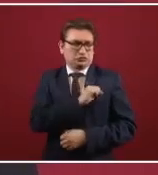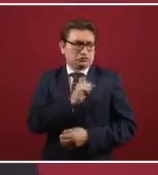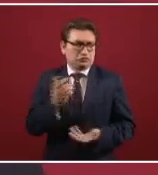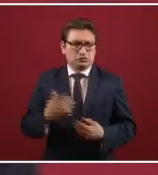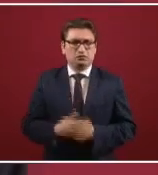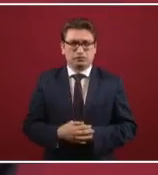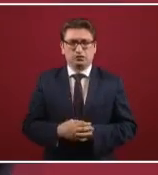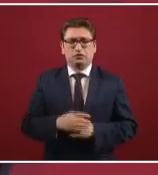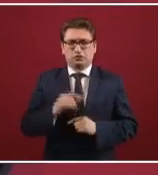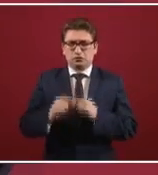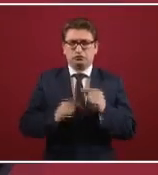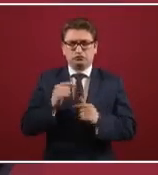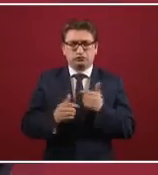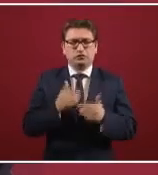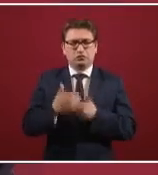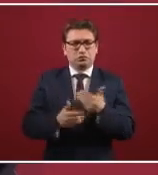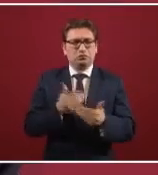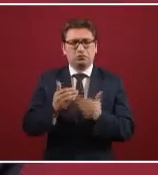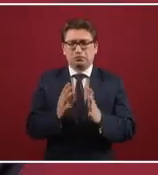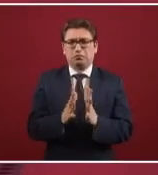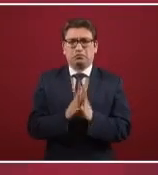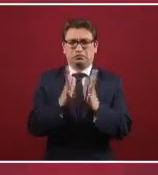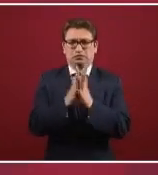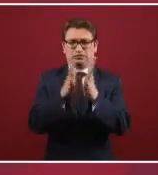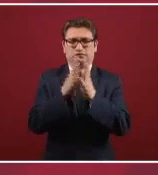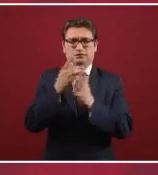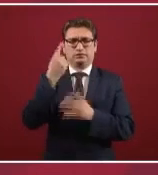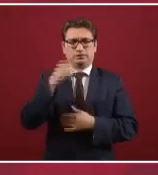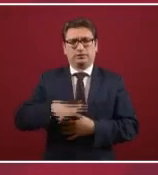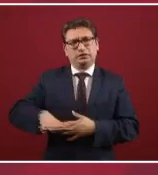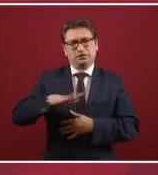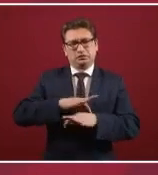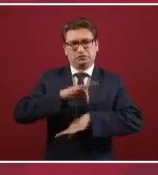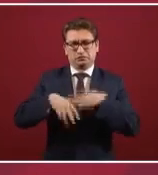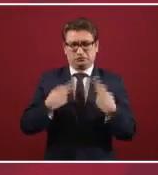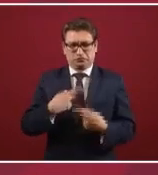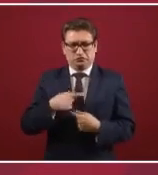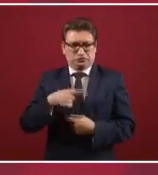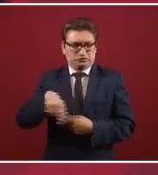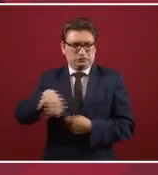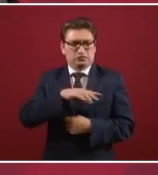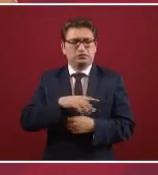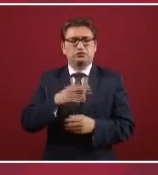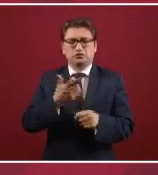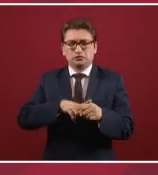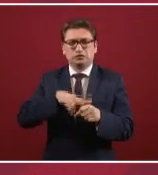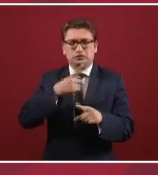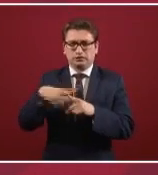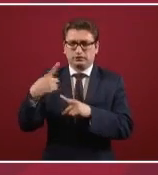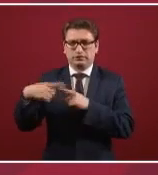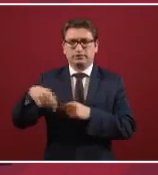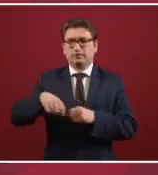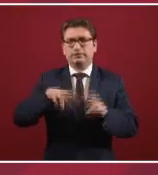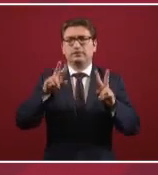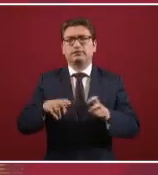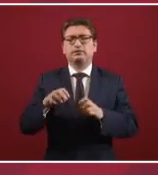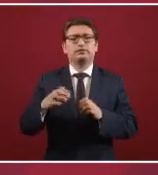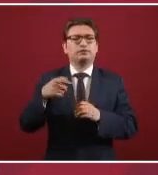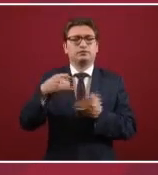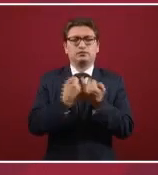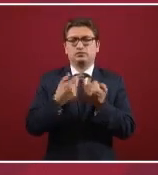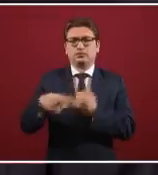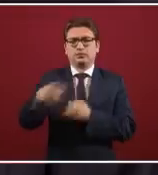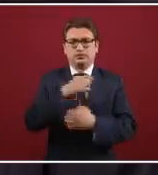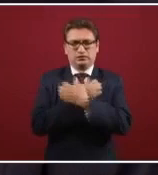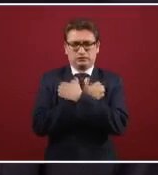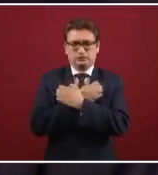la participación de los trabajadores de la salud vamos a sacar adelante la educación pública con